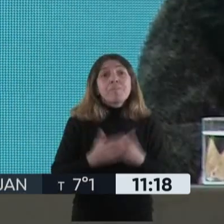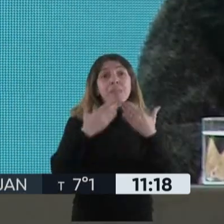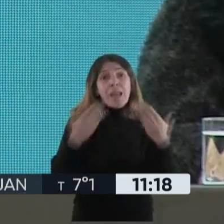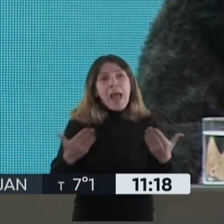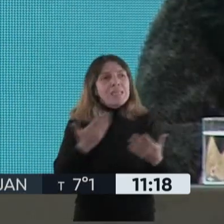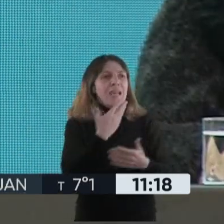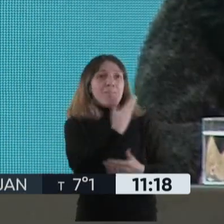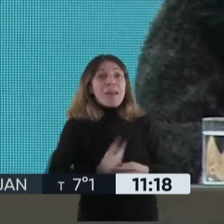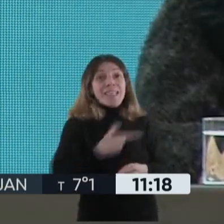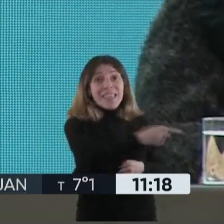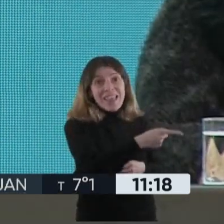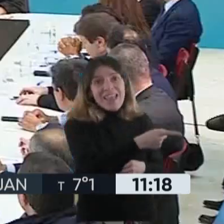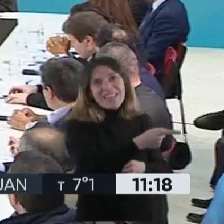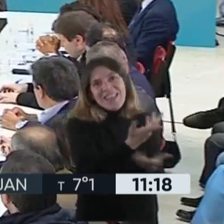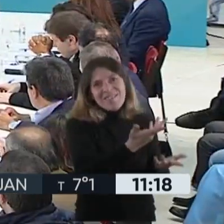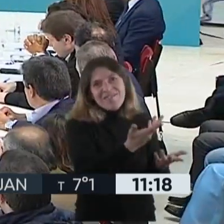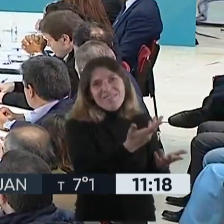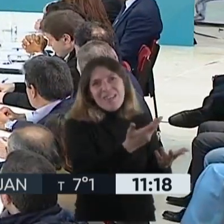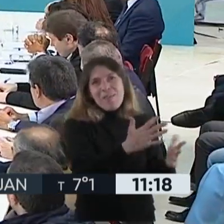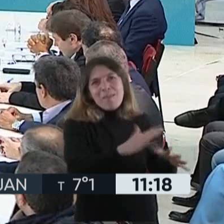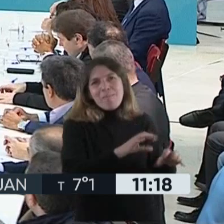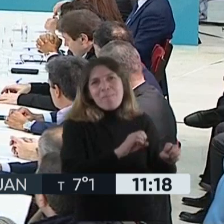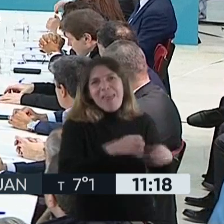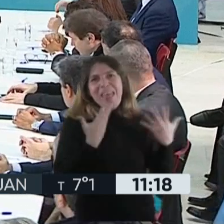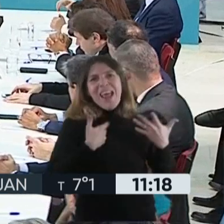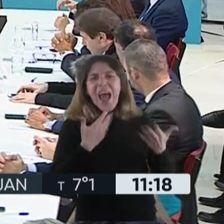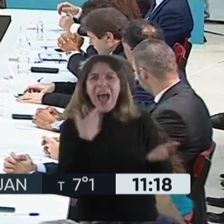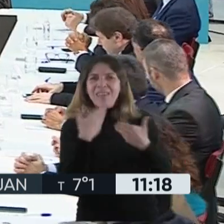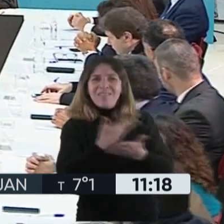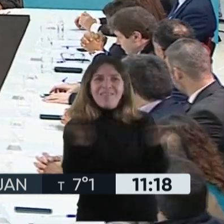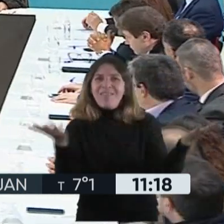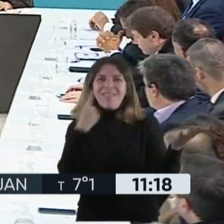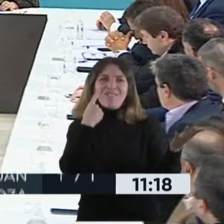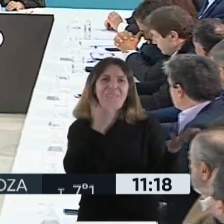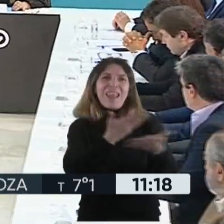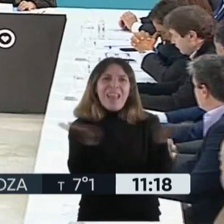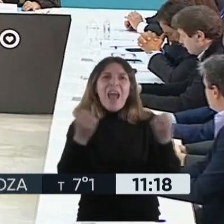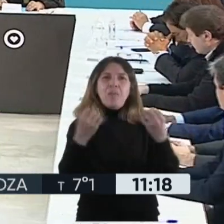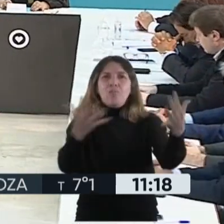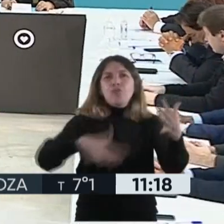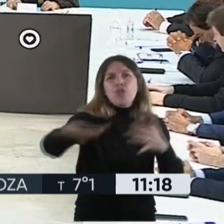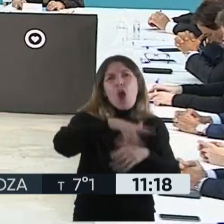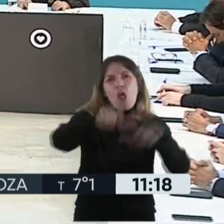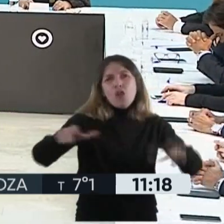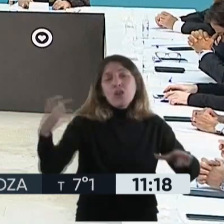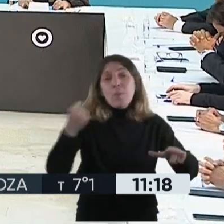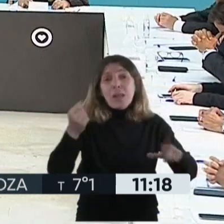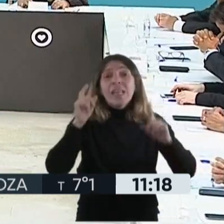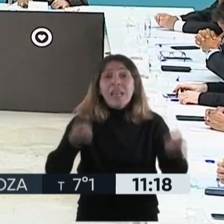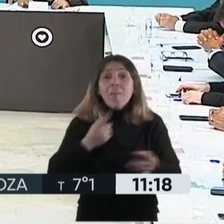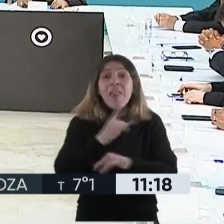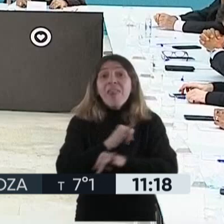Agradecerle, señor presidente, que me haya permitido expresarme ante todo este sector tan importante y decirles